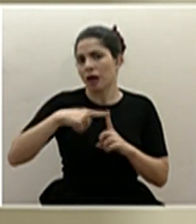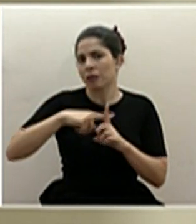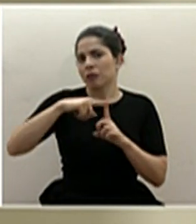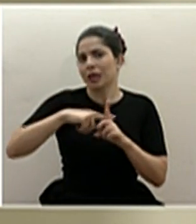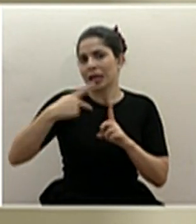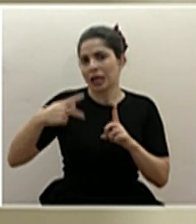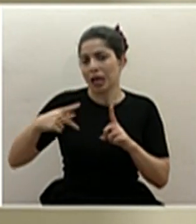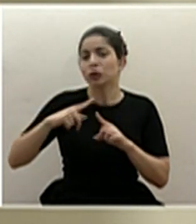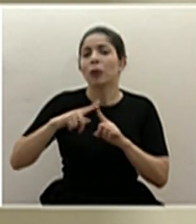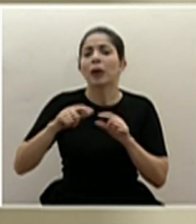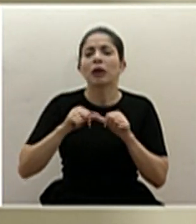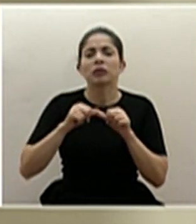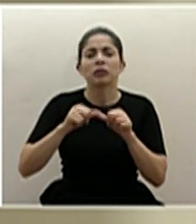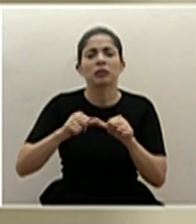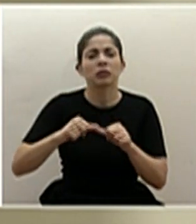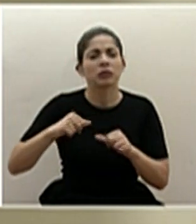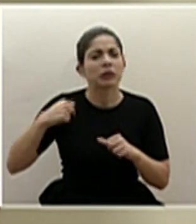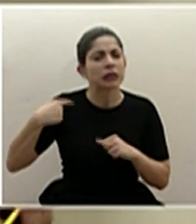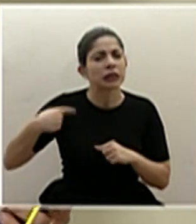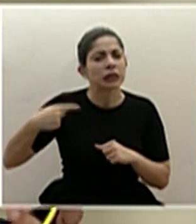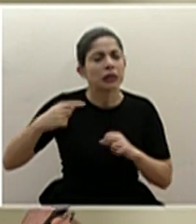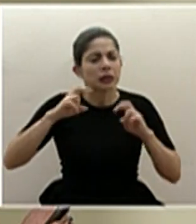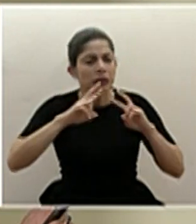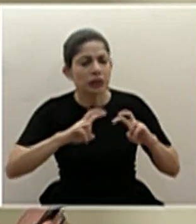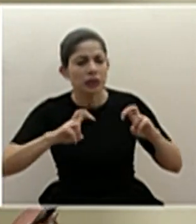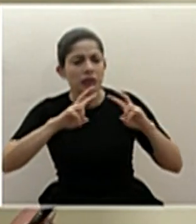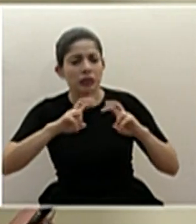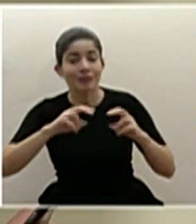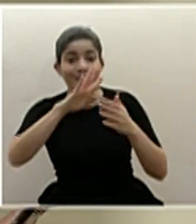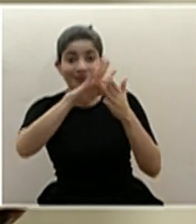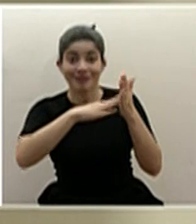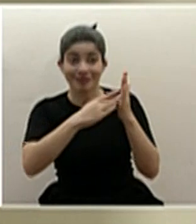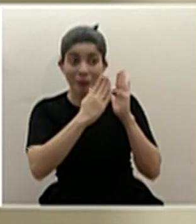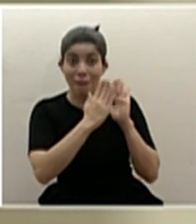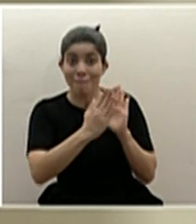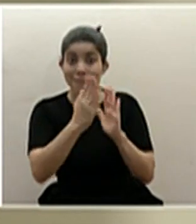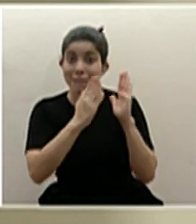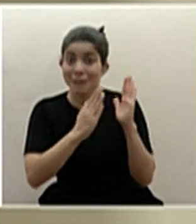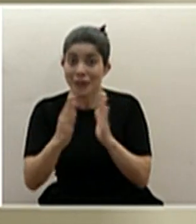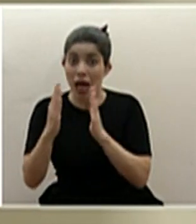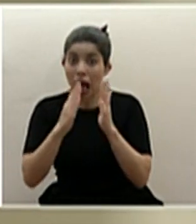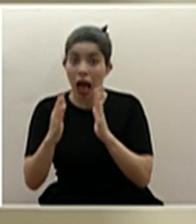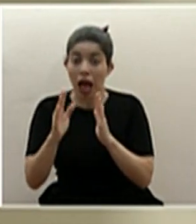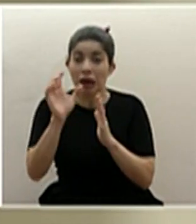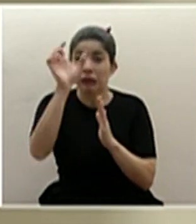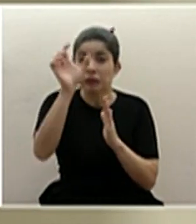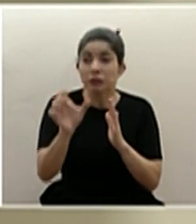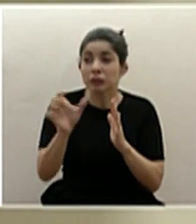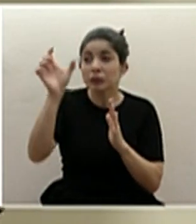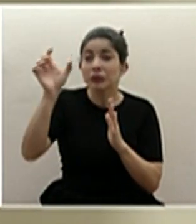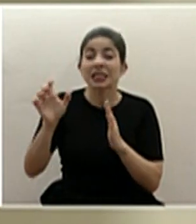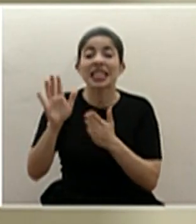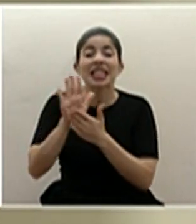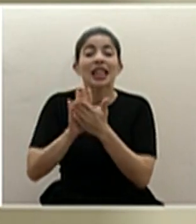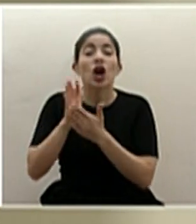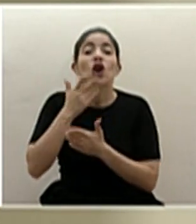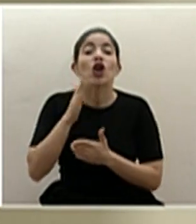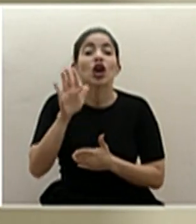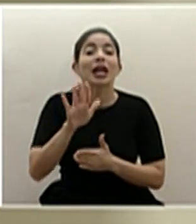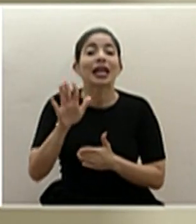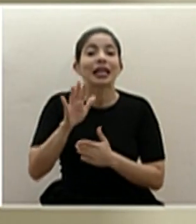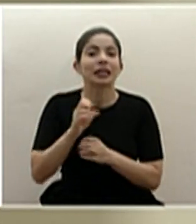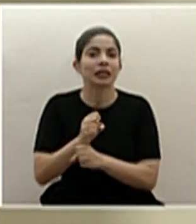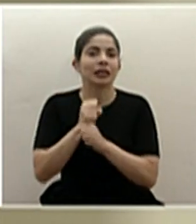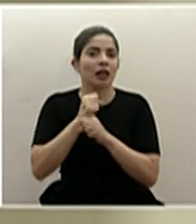está en constante análisis. Yo creo que la ruta que en ese momento presentamos, en donde habían varias zonas grises que no estaban aseguradas hasta que no avanzáramos en